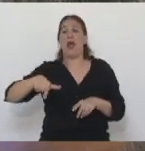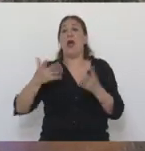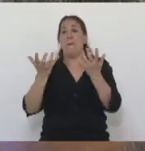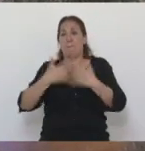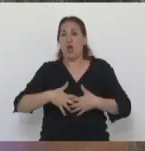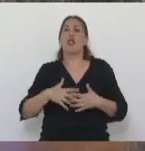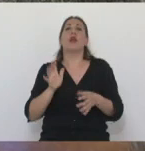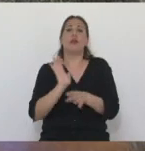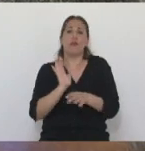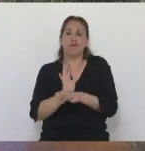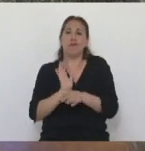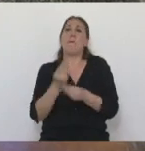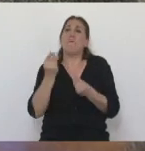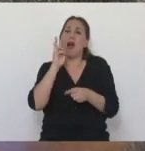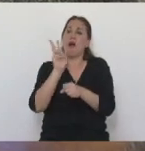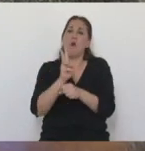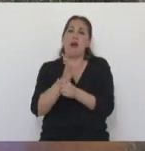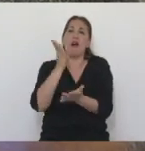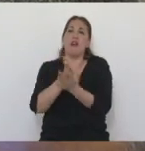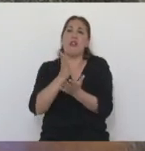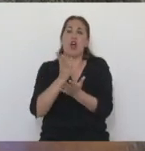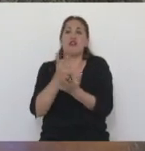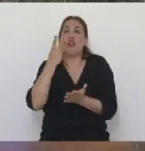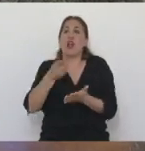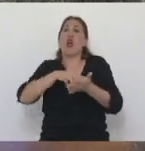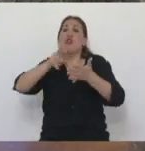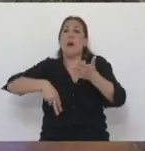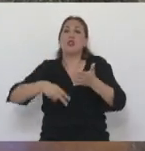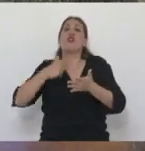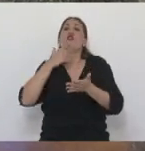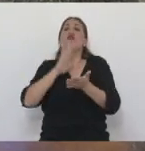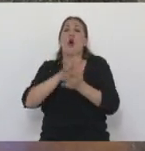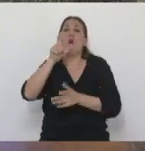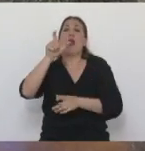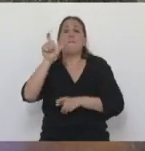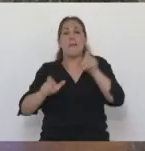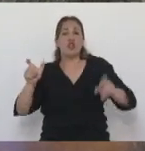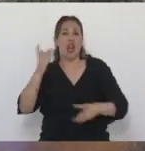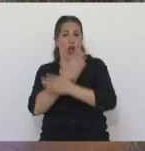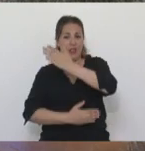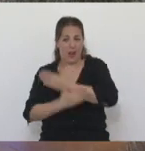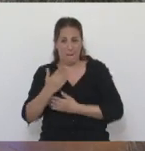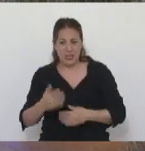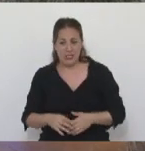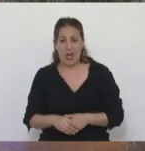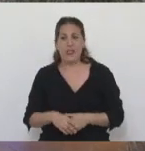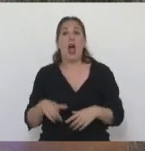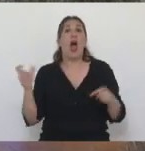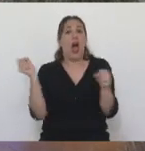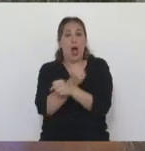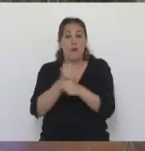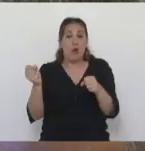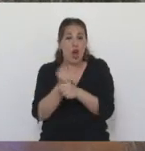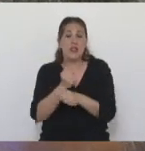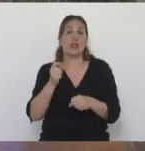a reafirmar los derechos reconocidos en la Convención sobre los Derechos de las Personas con Discapacidad, aprobada por la Asamblea